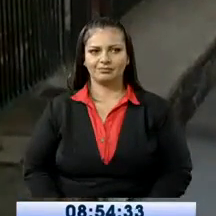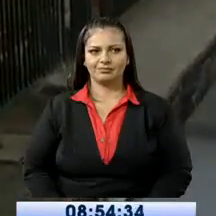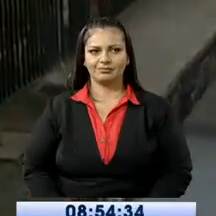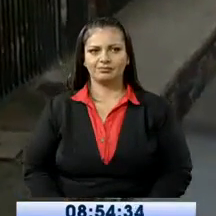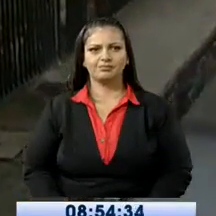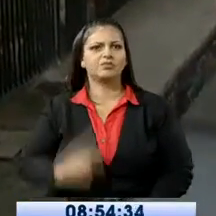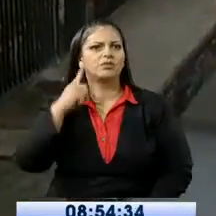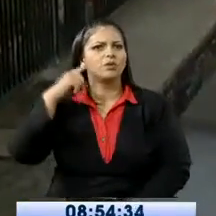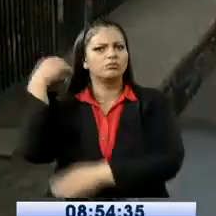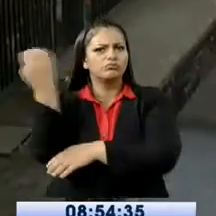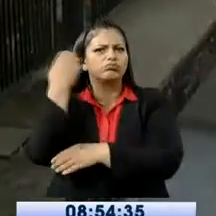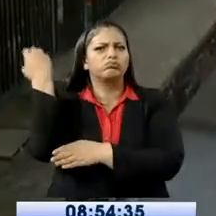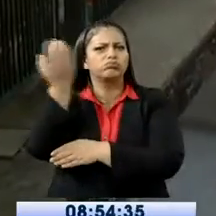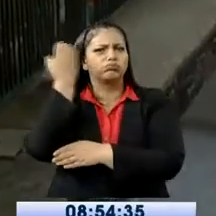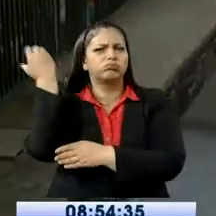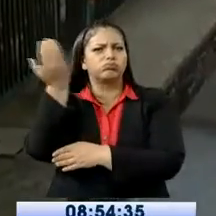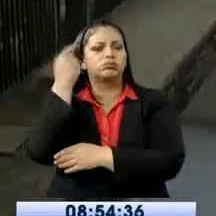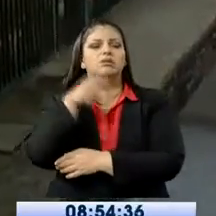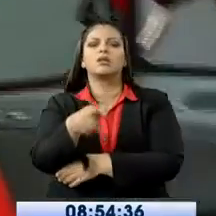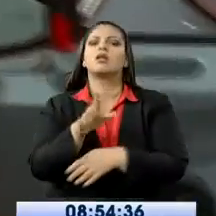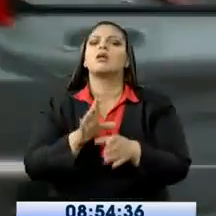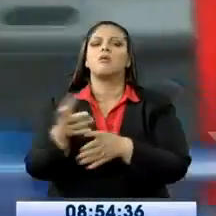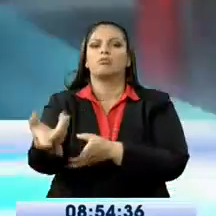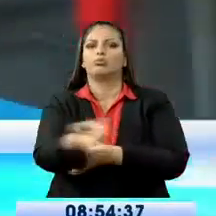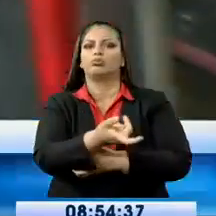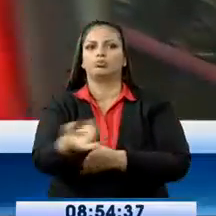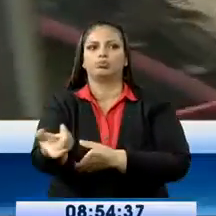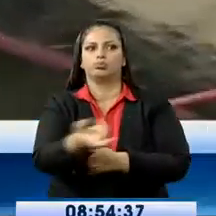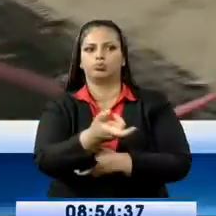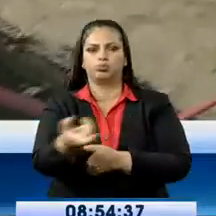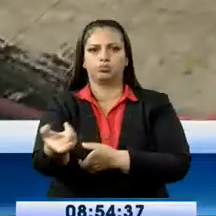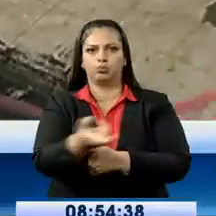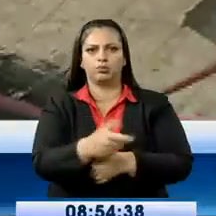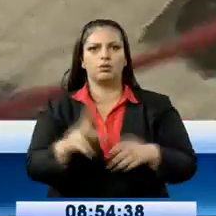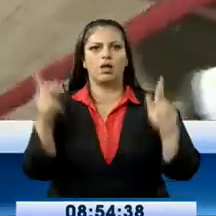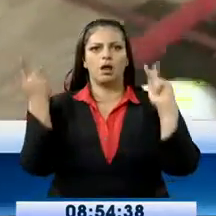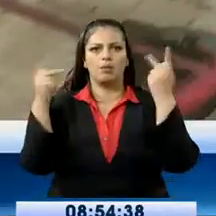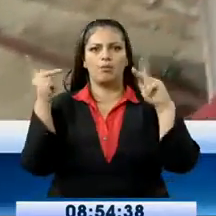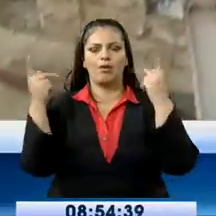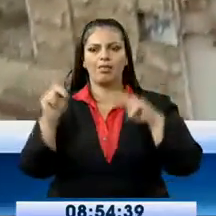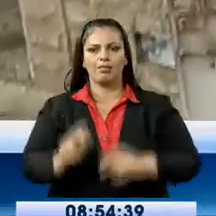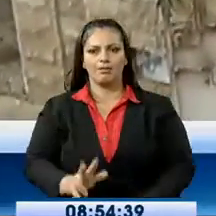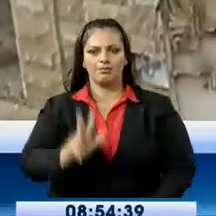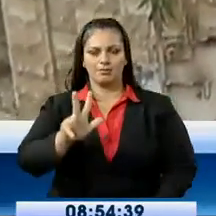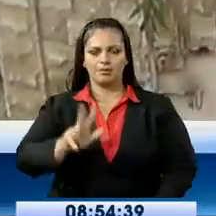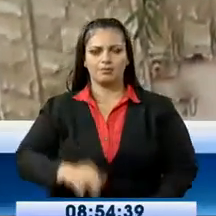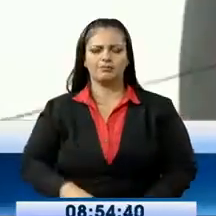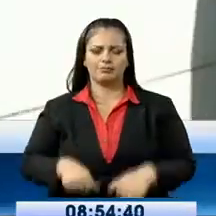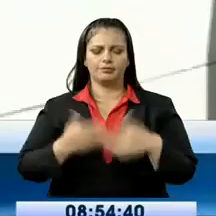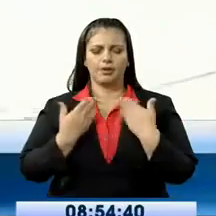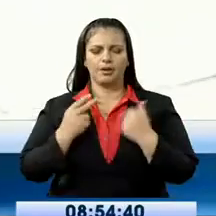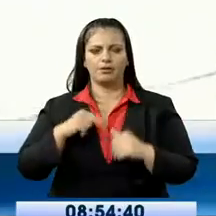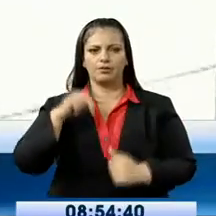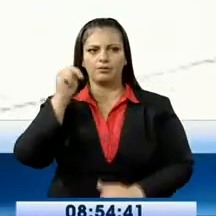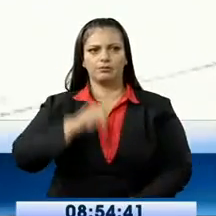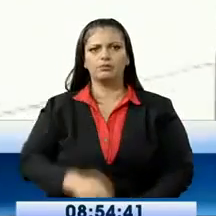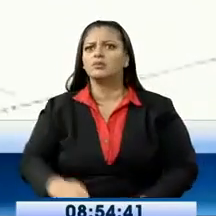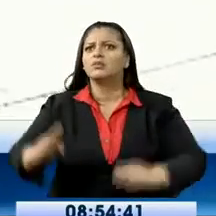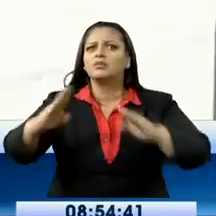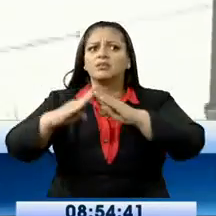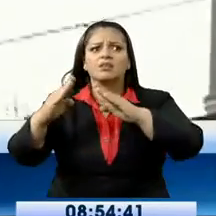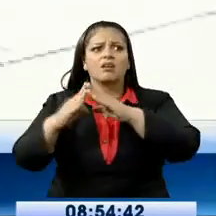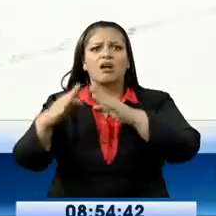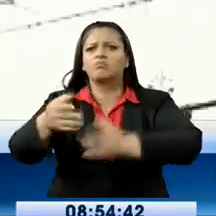La sirena del carro del cuerpo de bomberos alertó a los moradores de la tercera etapa de La Alborada, al norte de Guayaquil. Las llamas